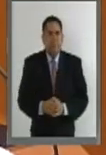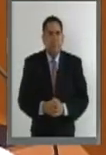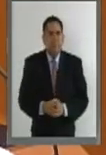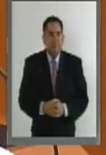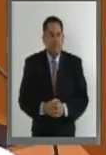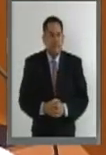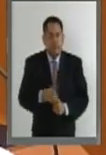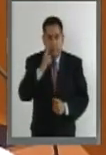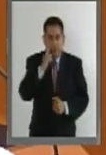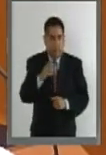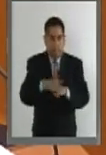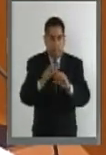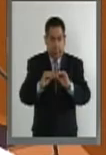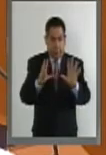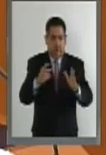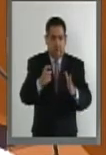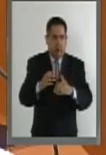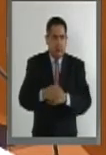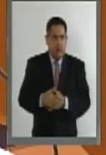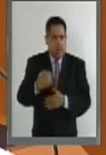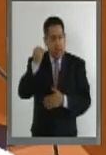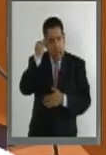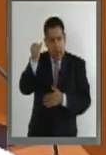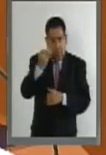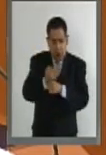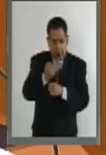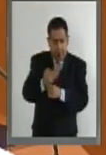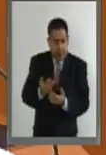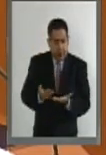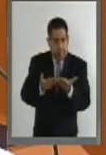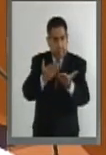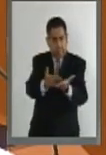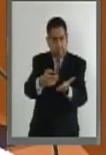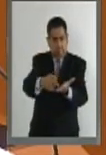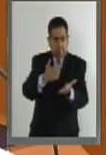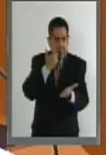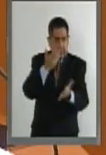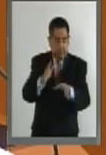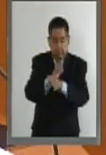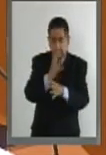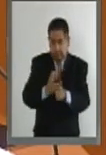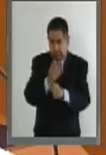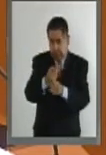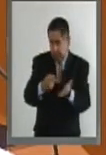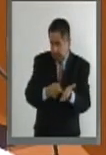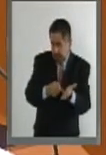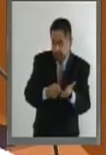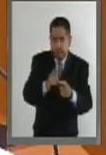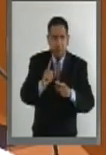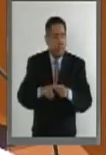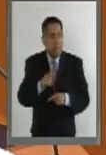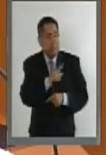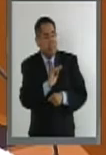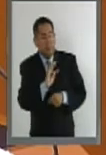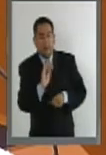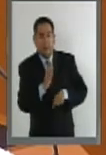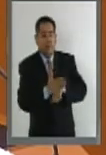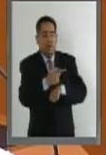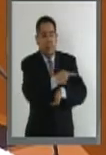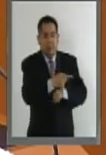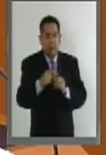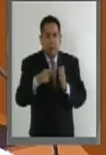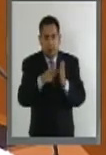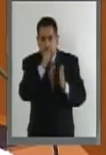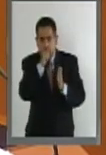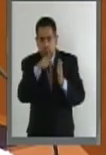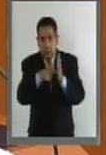Por tal motivo, la presente iniciativa propone que, tratándose de la sanción administrativa prevista en el